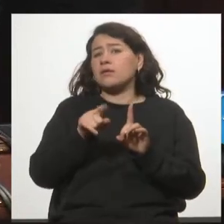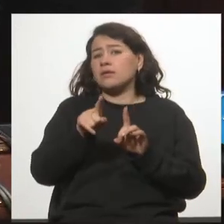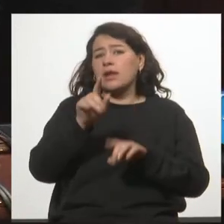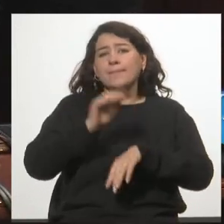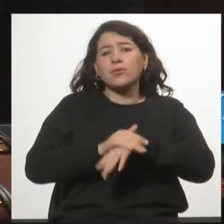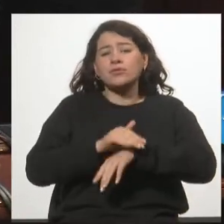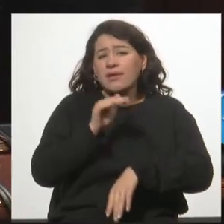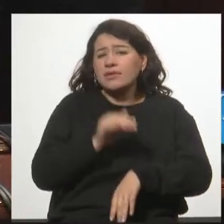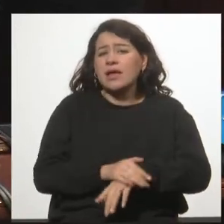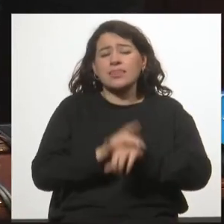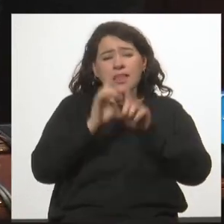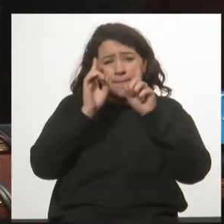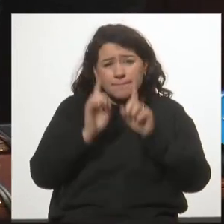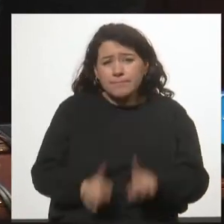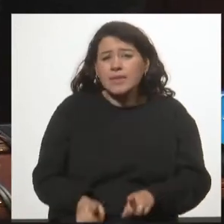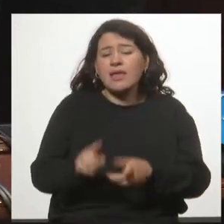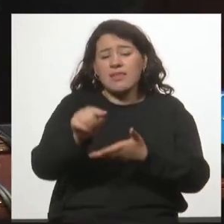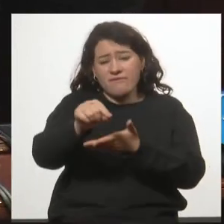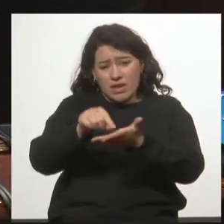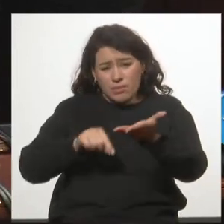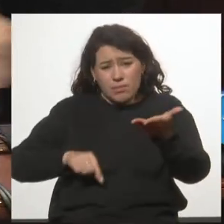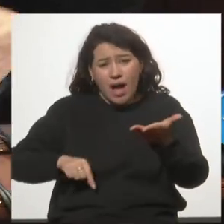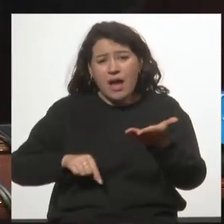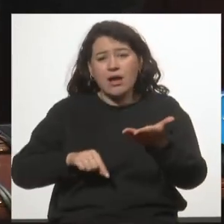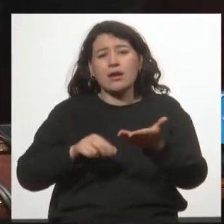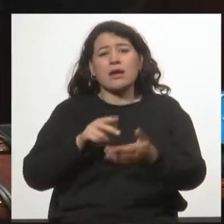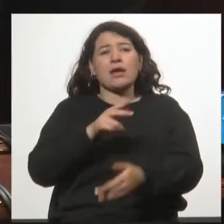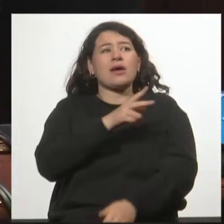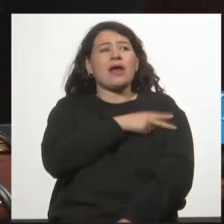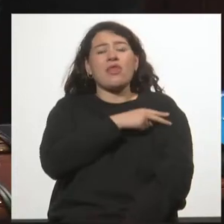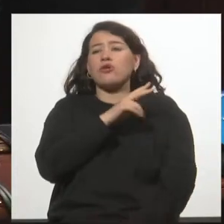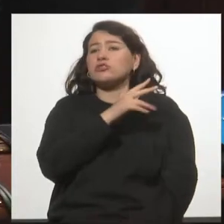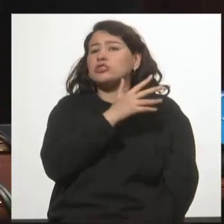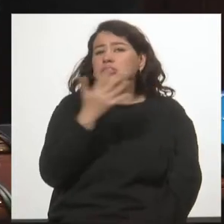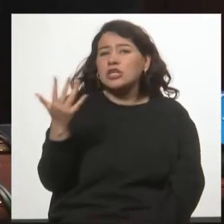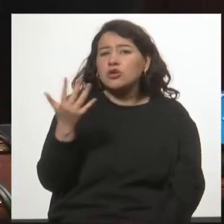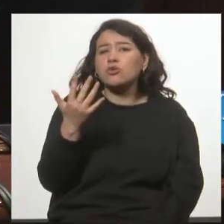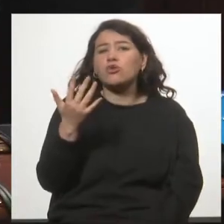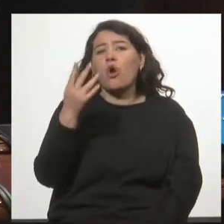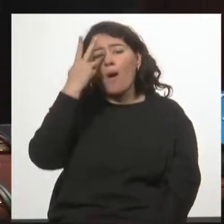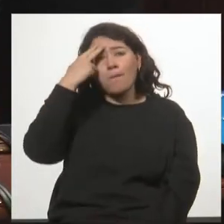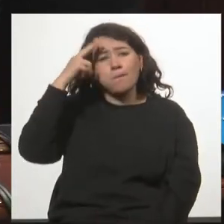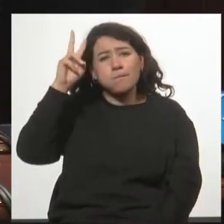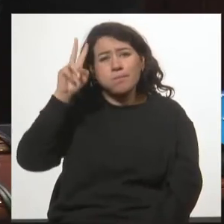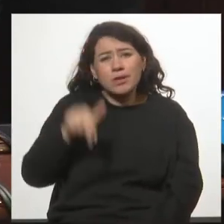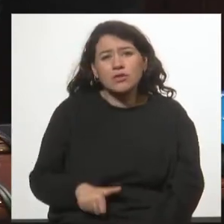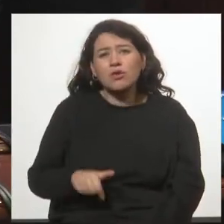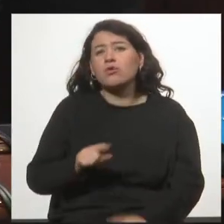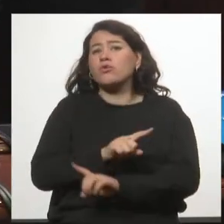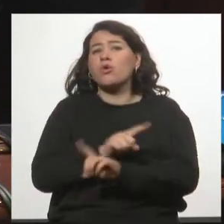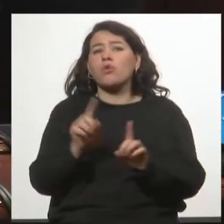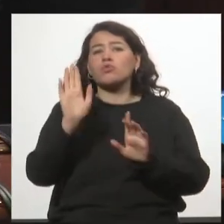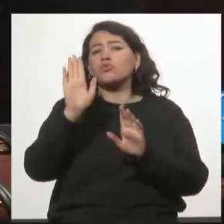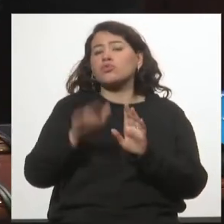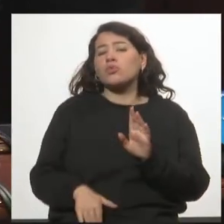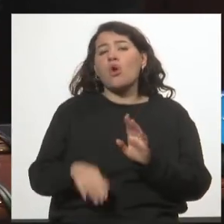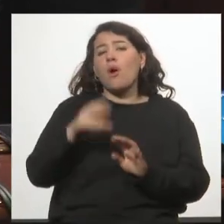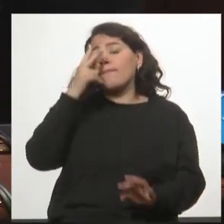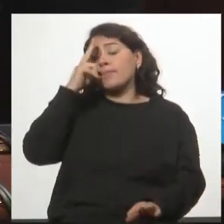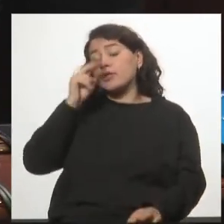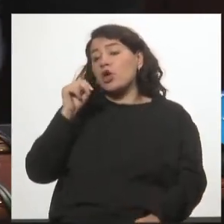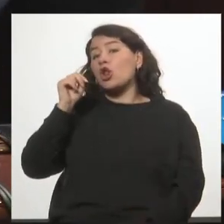responsabilidad de ponerle bajo firma de los grados 5 una opinión sino que era una opinión personal